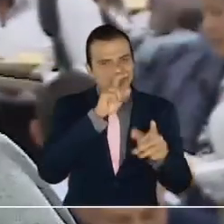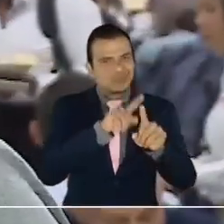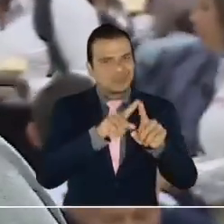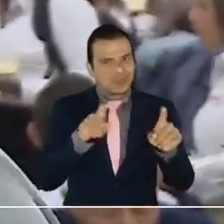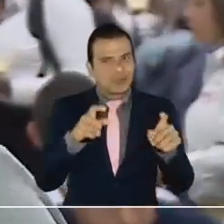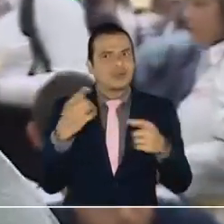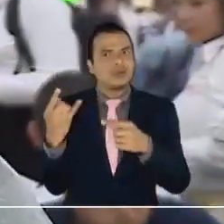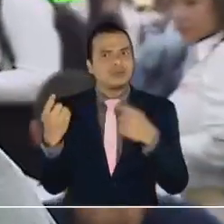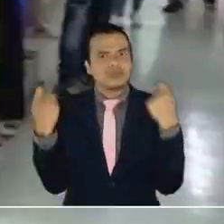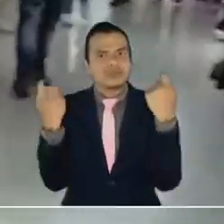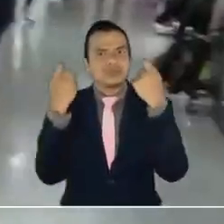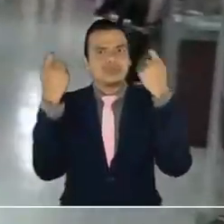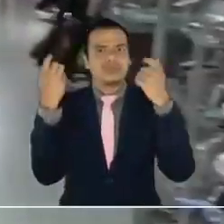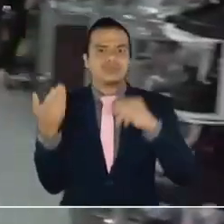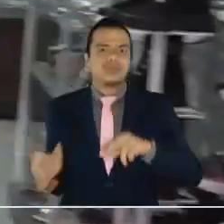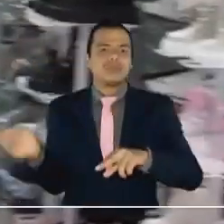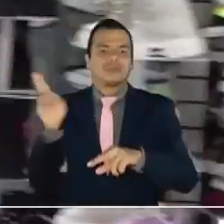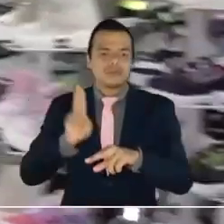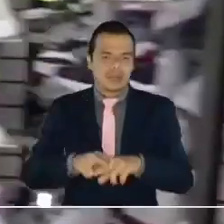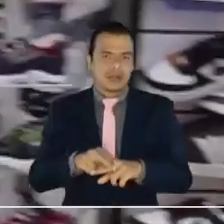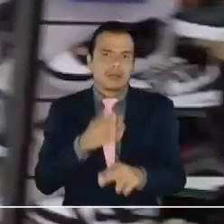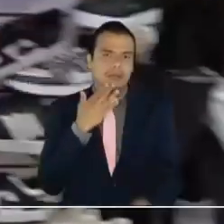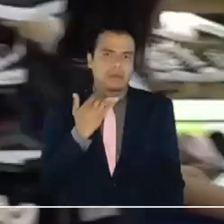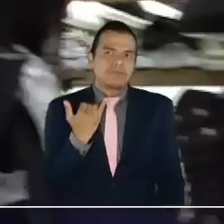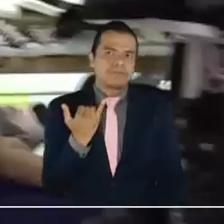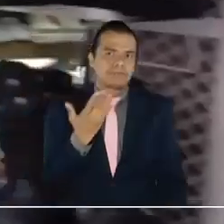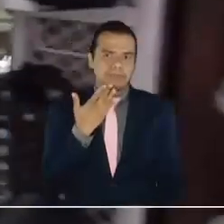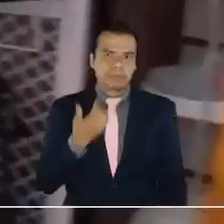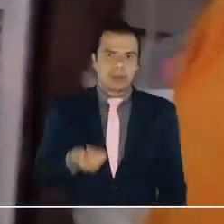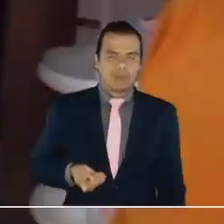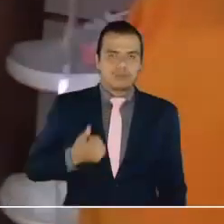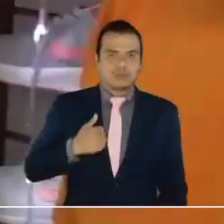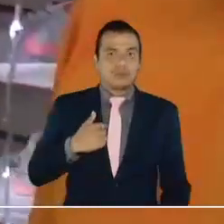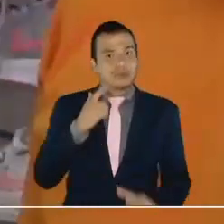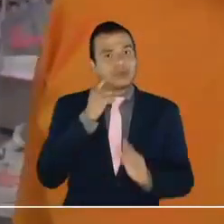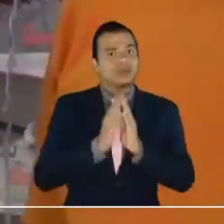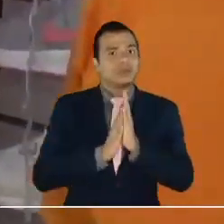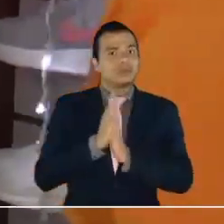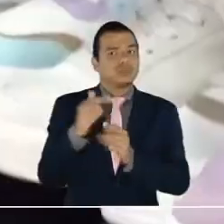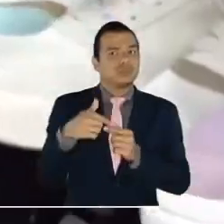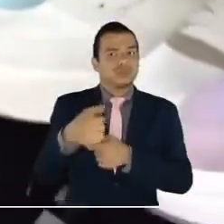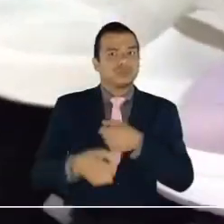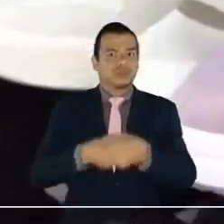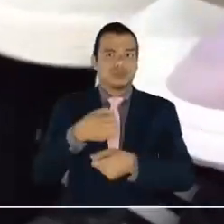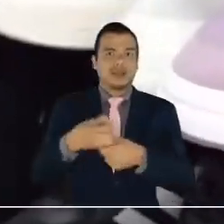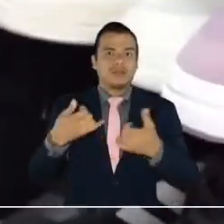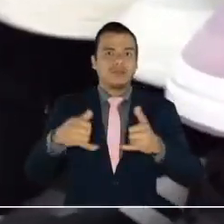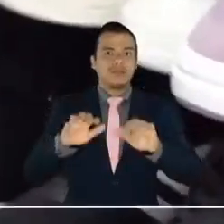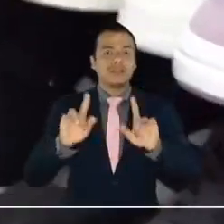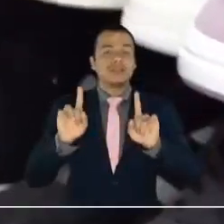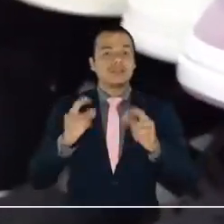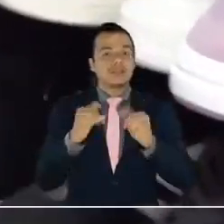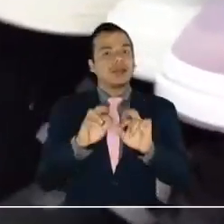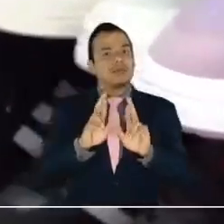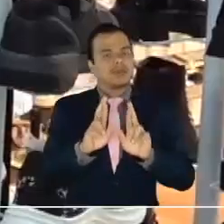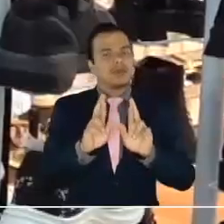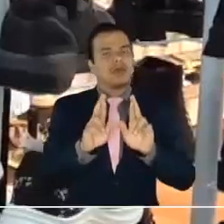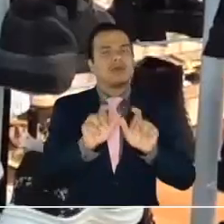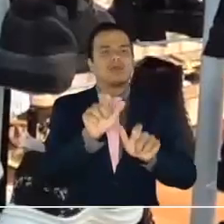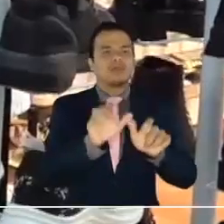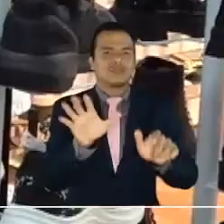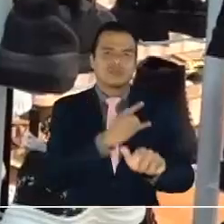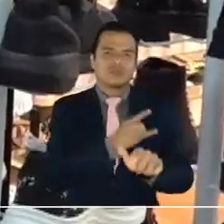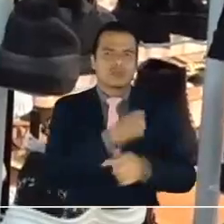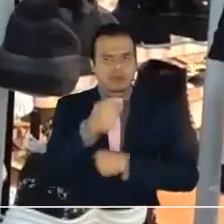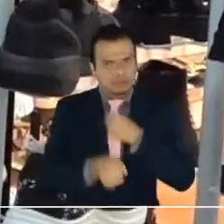compra completa del mercado. Pese a estas buenas expectativas, los comerciantes le enviaron un mensaje a los consumidores para que en esta temporada vallecaucano